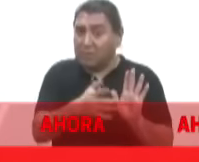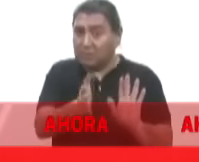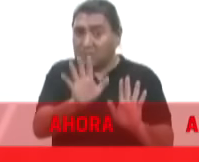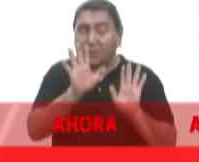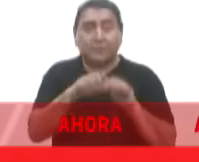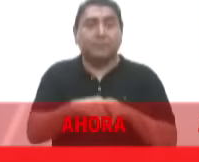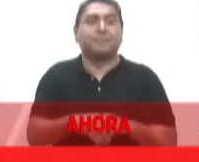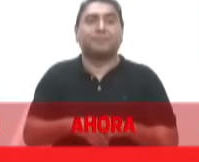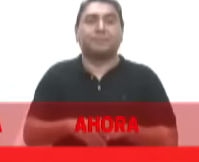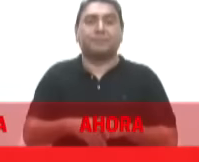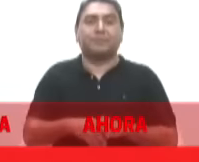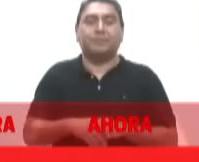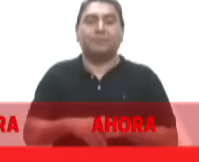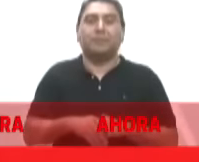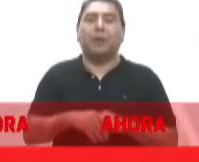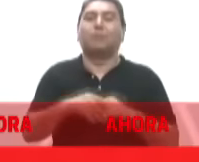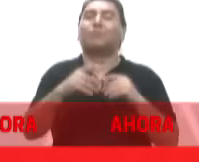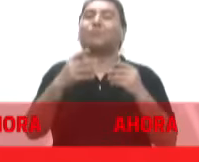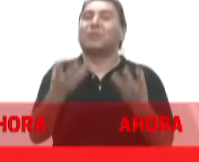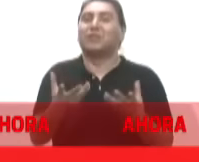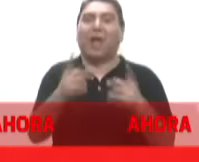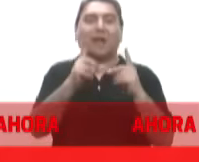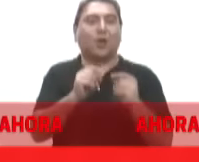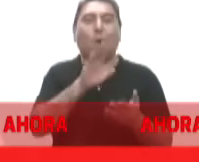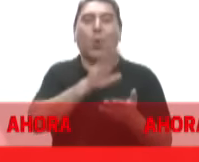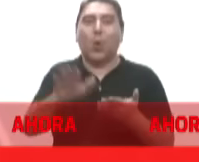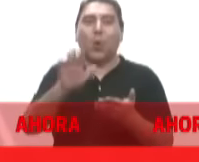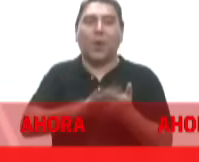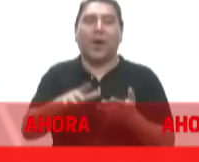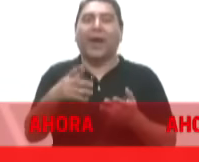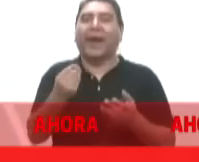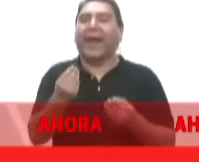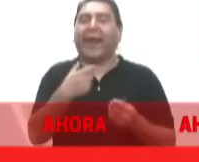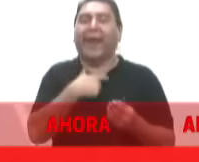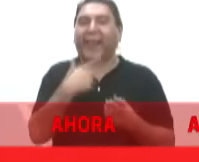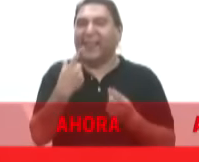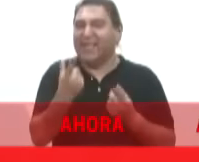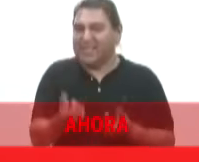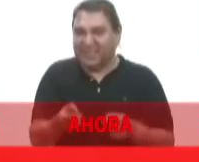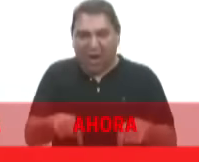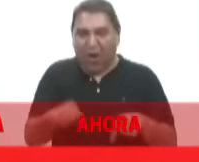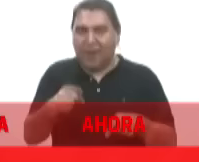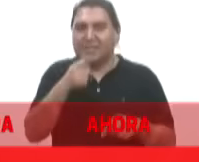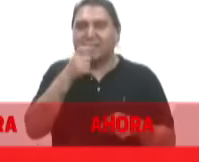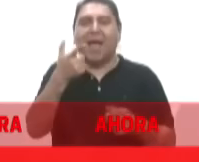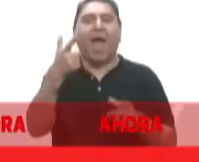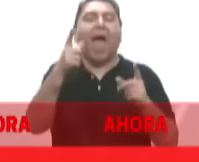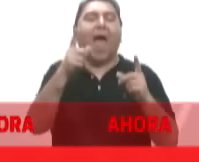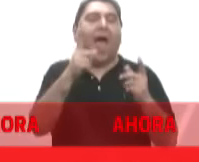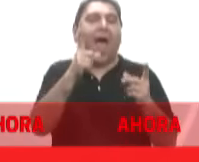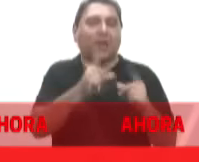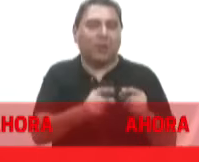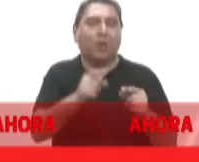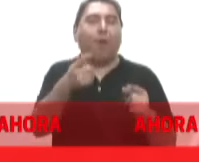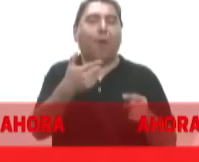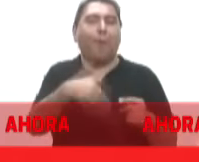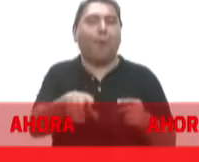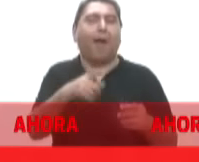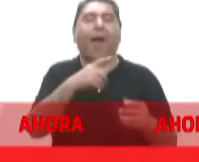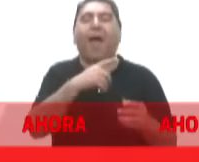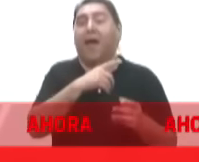ahora, porque son artículos nuevos, quiere decir que ahora, si este artículo sale negativo, este título que estamos por votar,